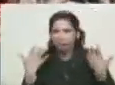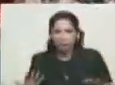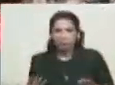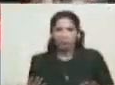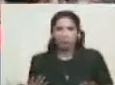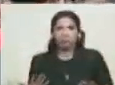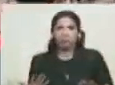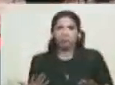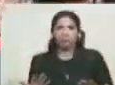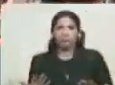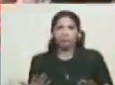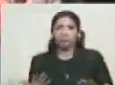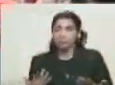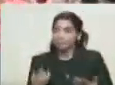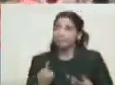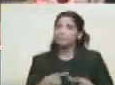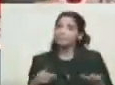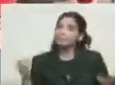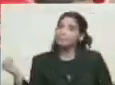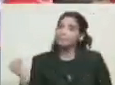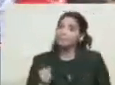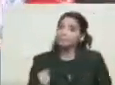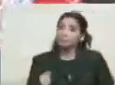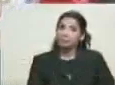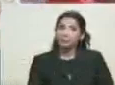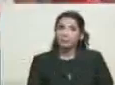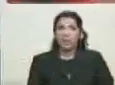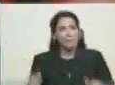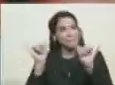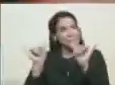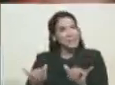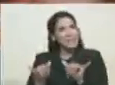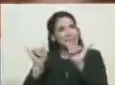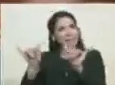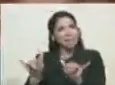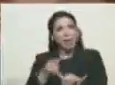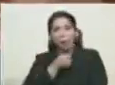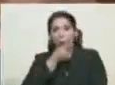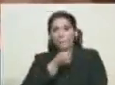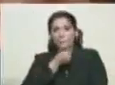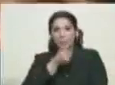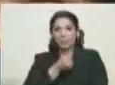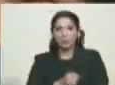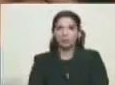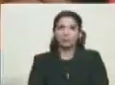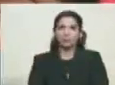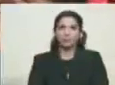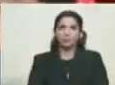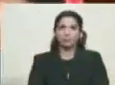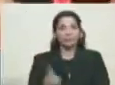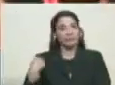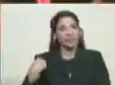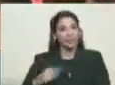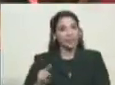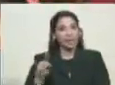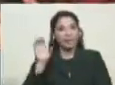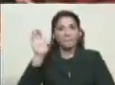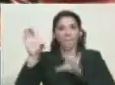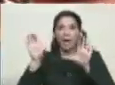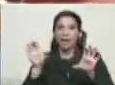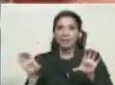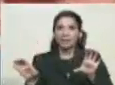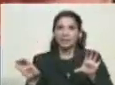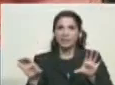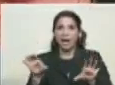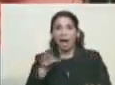¿Y qué cosa, no? Es la misma opinión que tienen los países que estaba hablando el